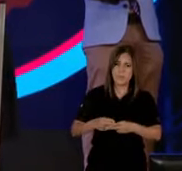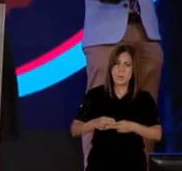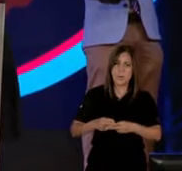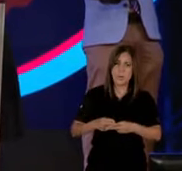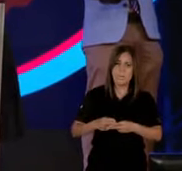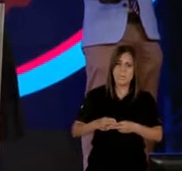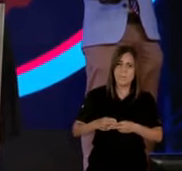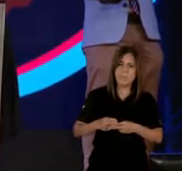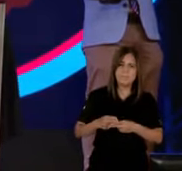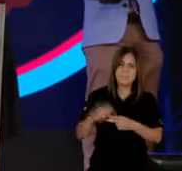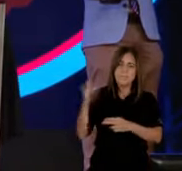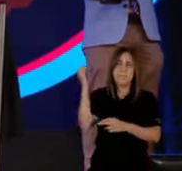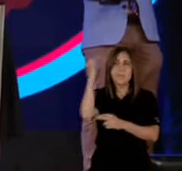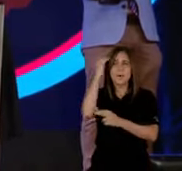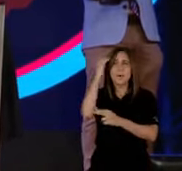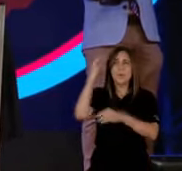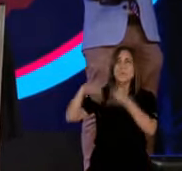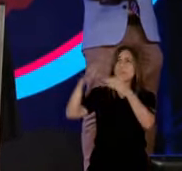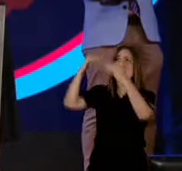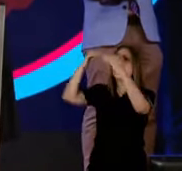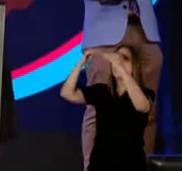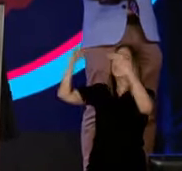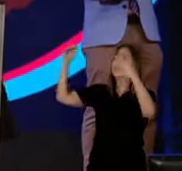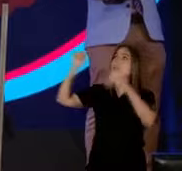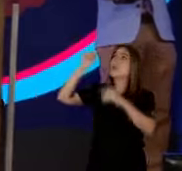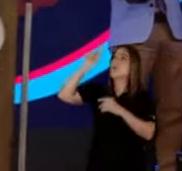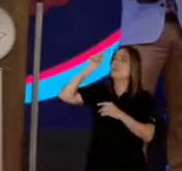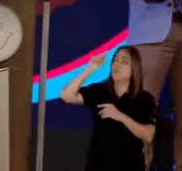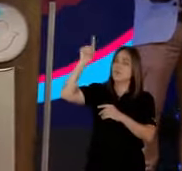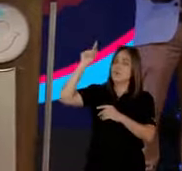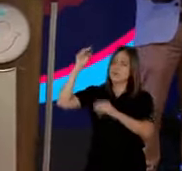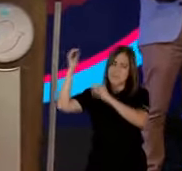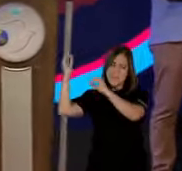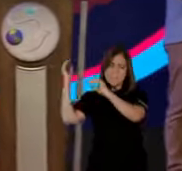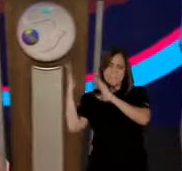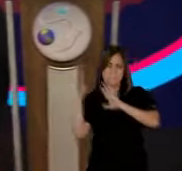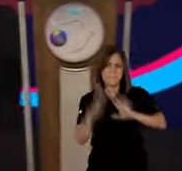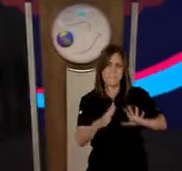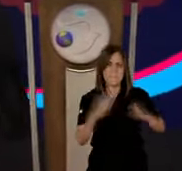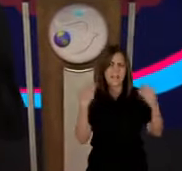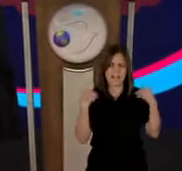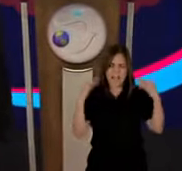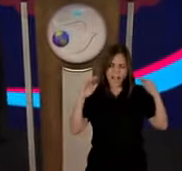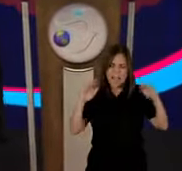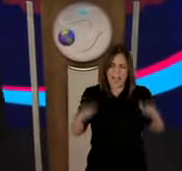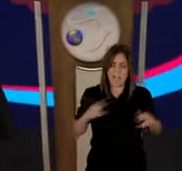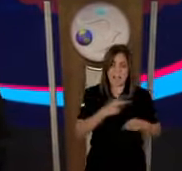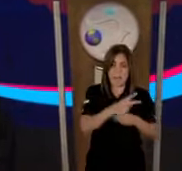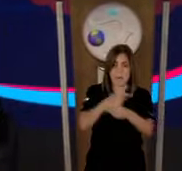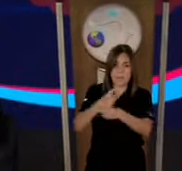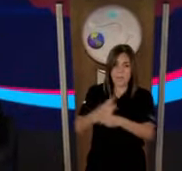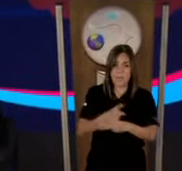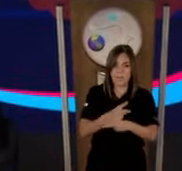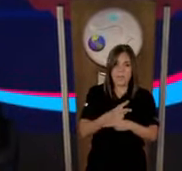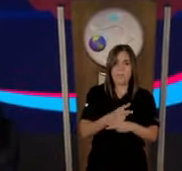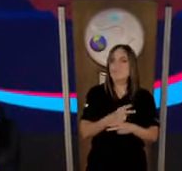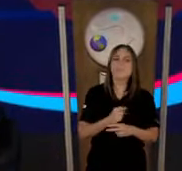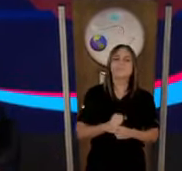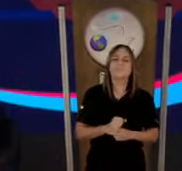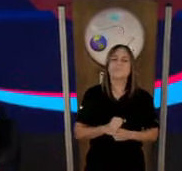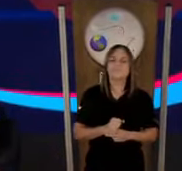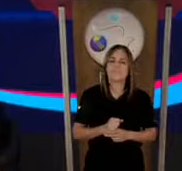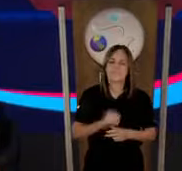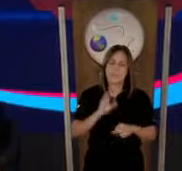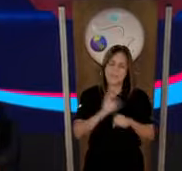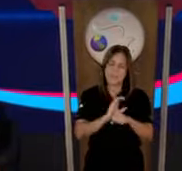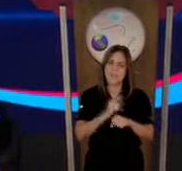de esta niñez y a favor de sus padres que se han comprometido en este día. Y el pueblo dice, denle un aplauso